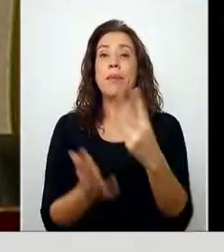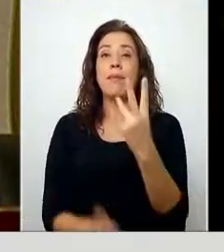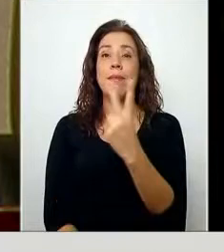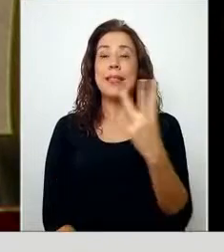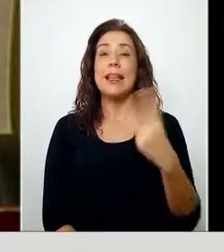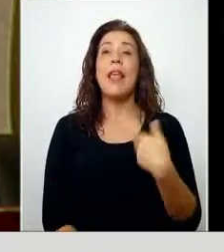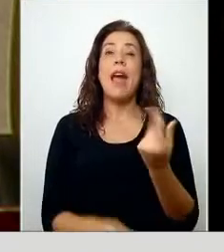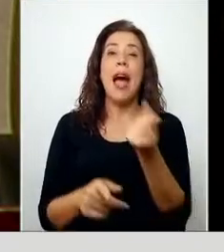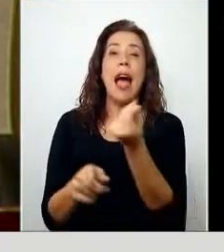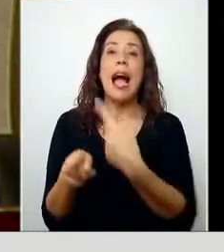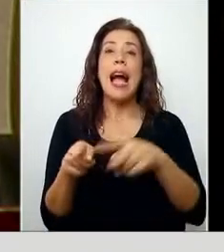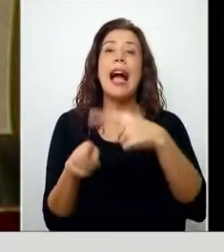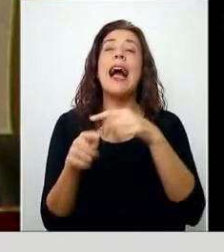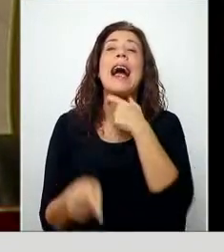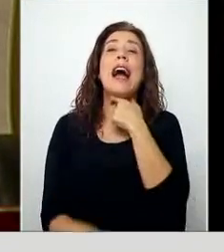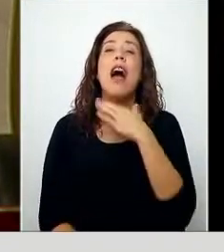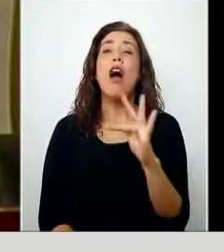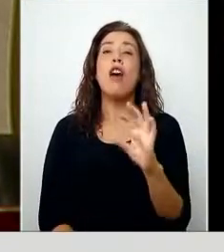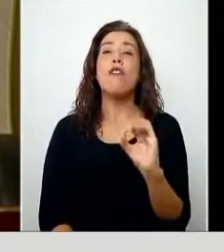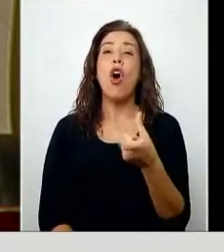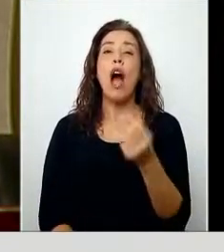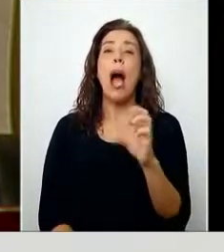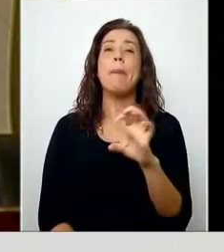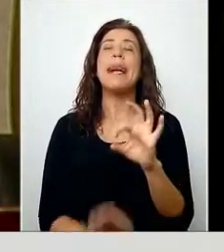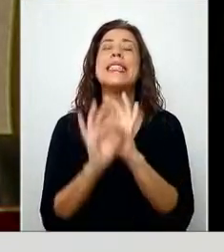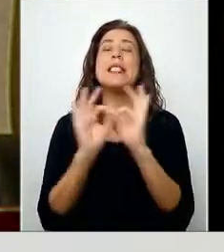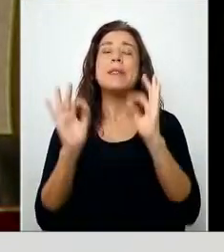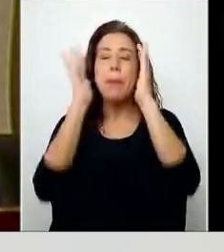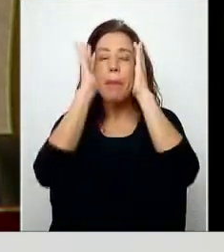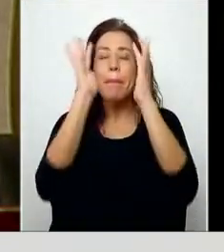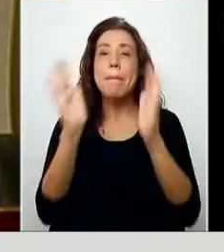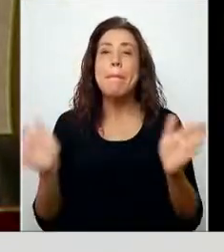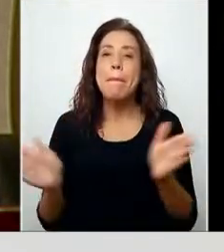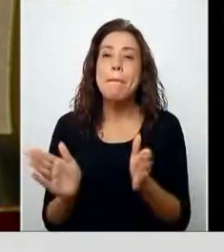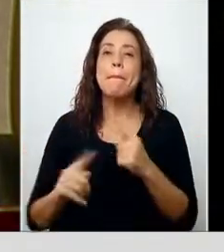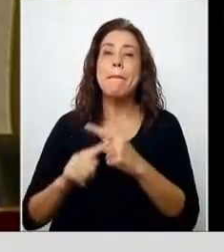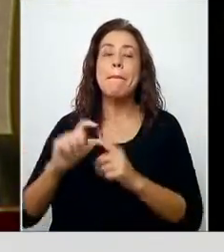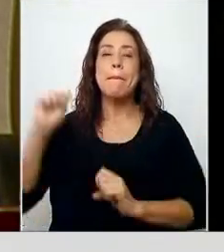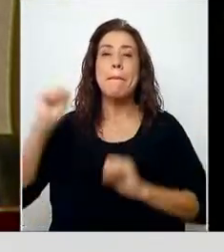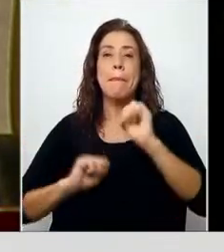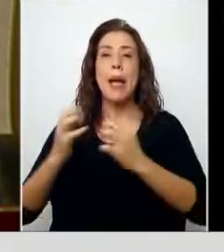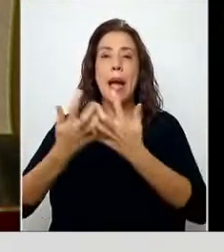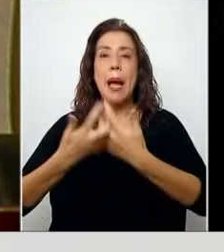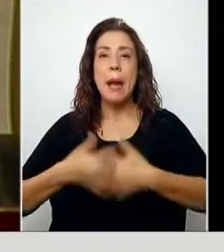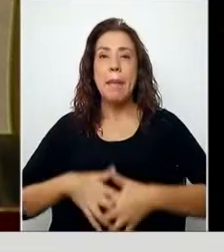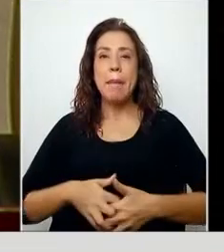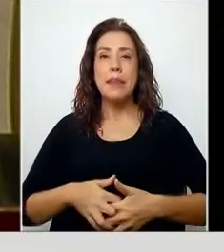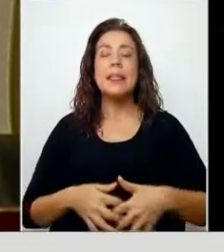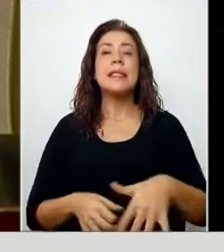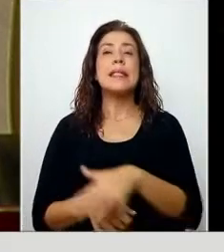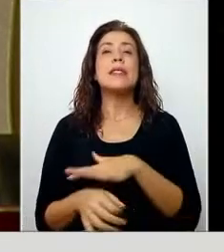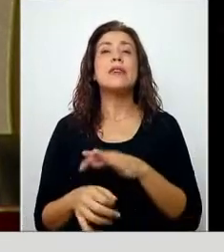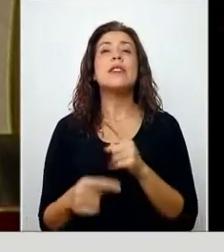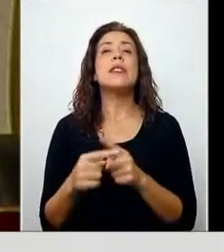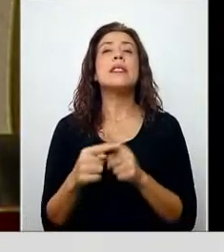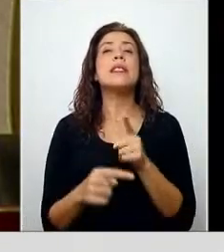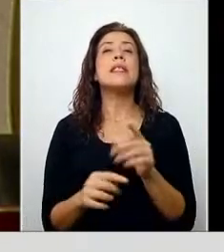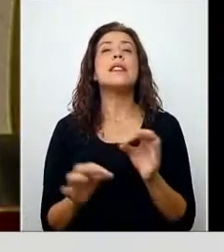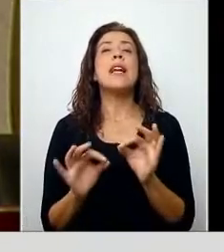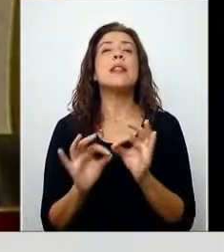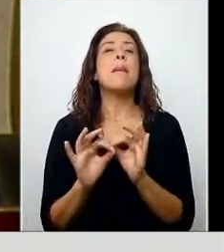garantías fogape focalizados exclusivamente en las micro medianas pequeñas empresas bajo condiciones requisitos más ventajosos que los créditos tradicionales